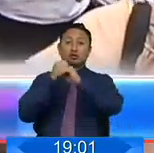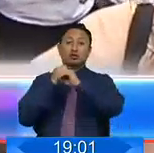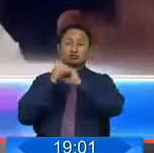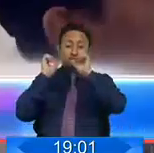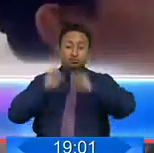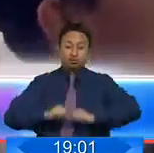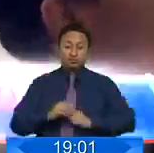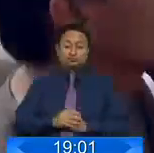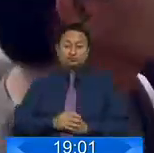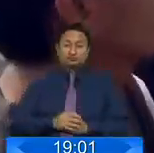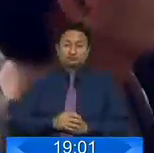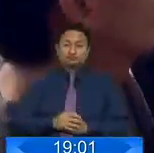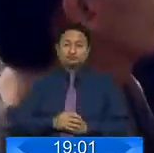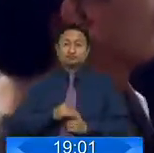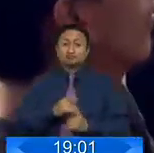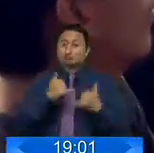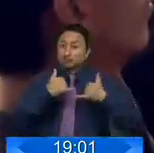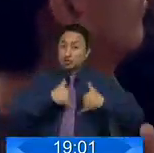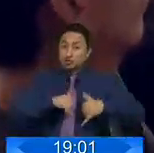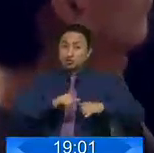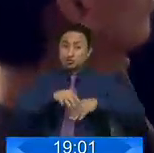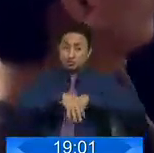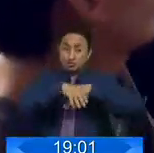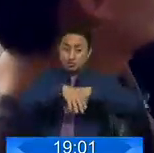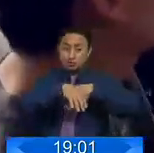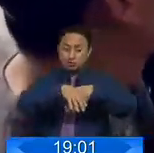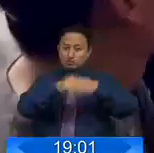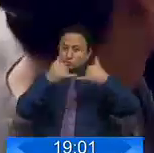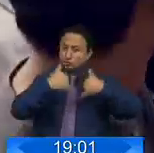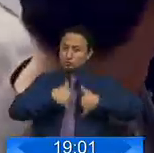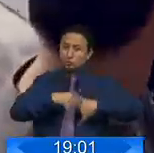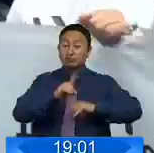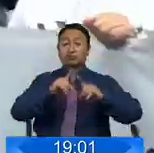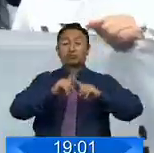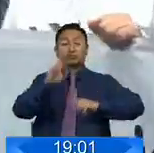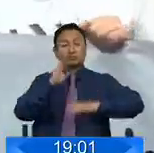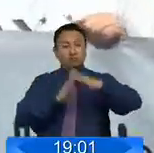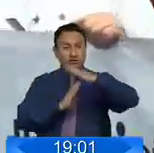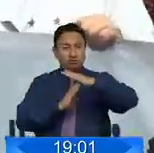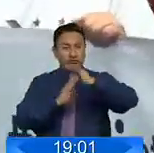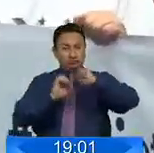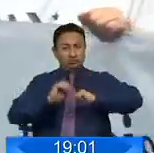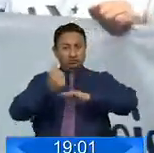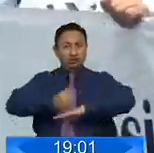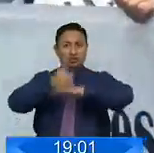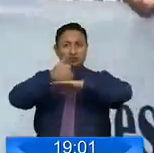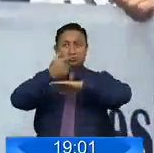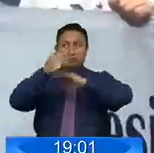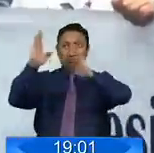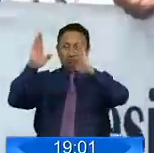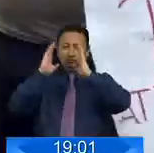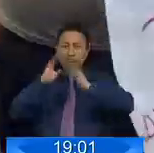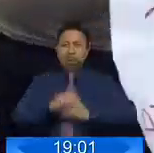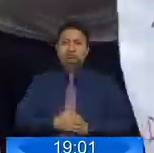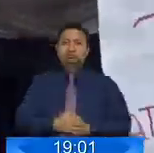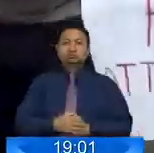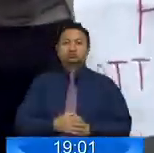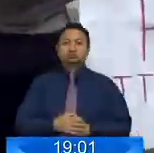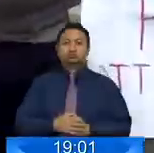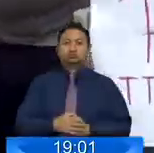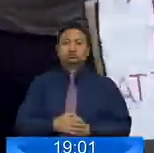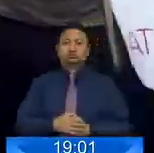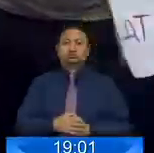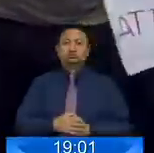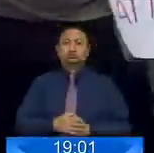legal. Dicen que continuarán realizando estas manifestaciones pacíficas hasta que las autoridades escuchen los pedidos que ellos tienen.